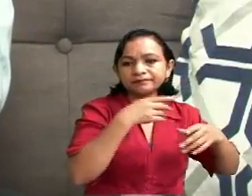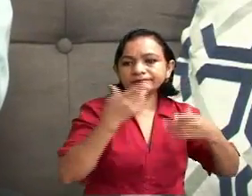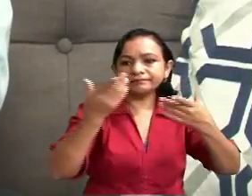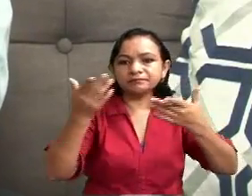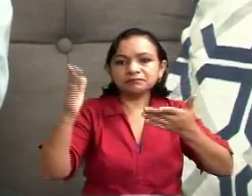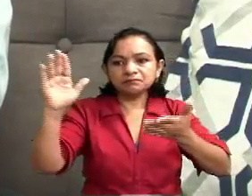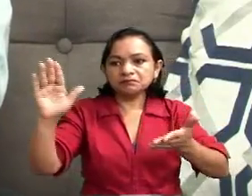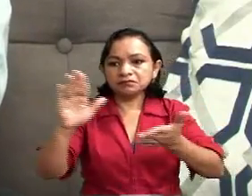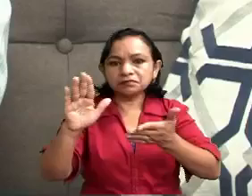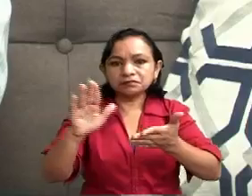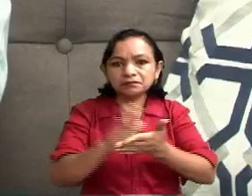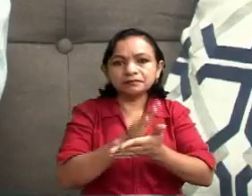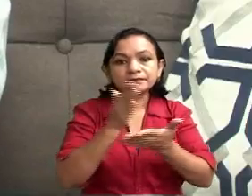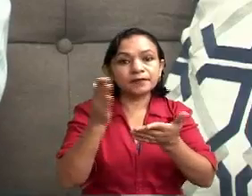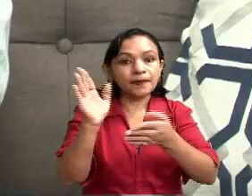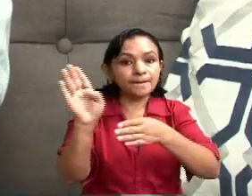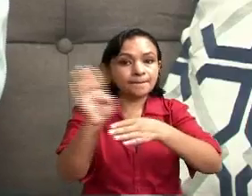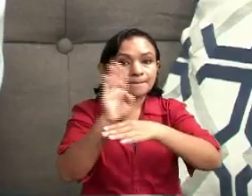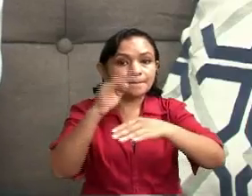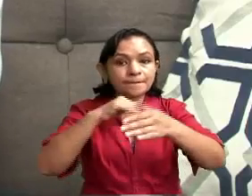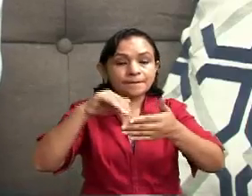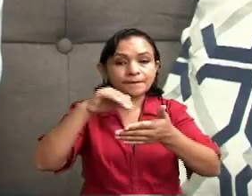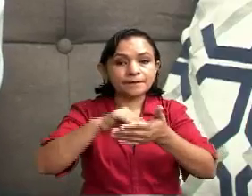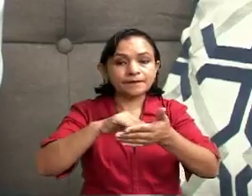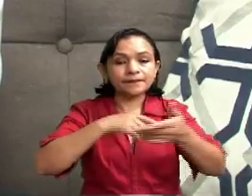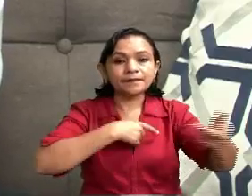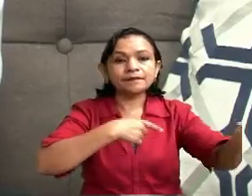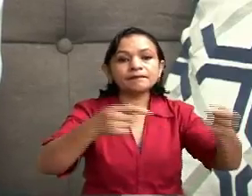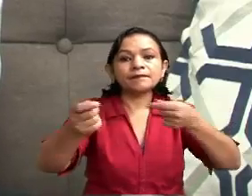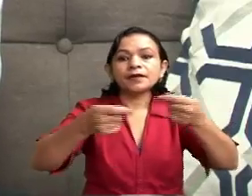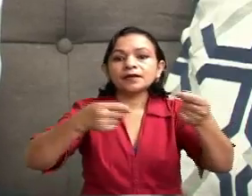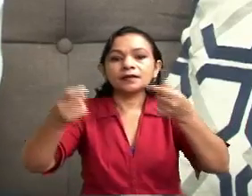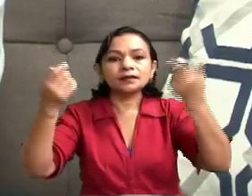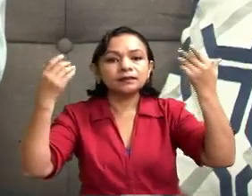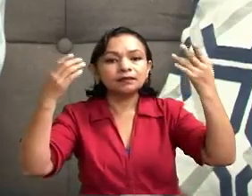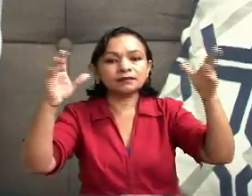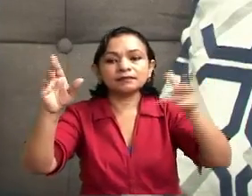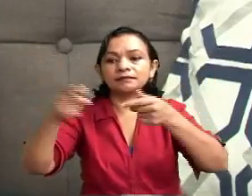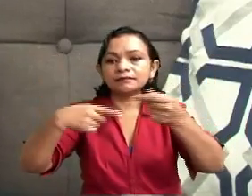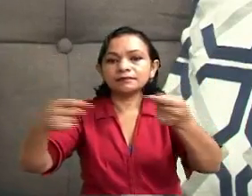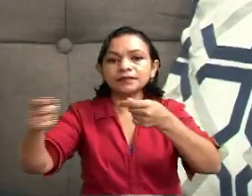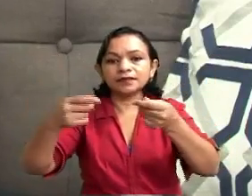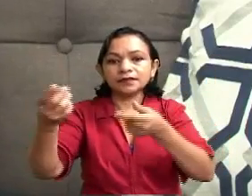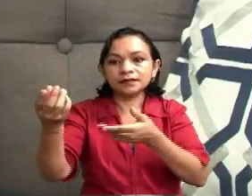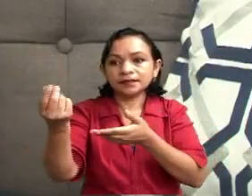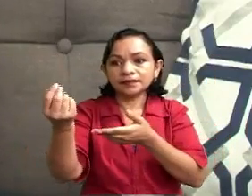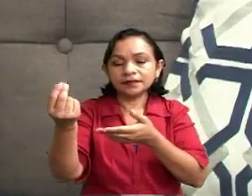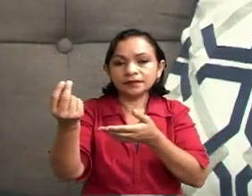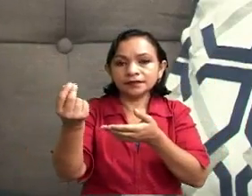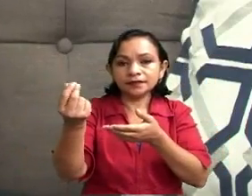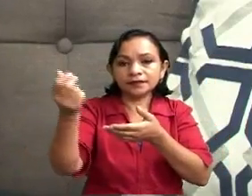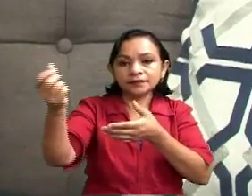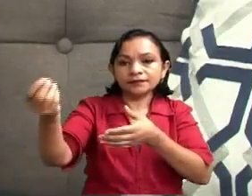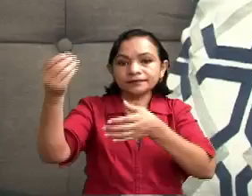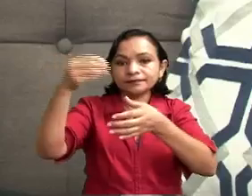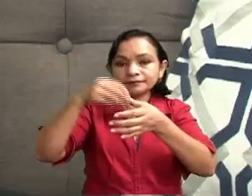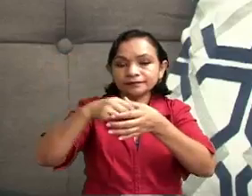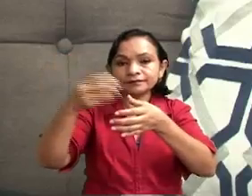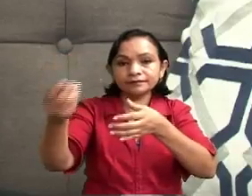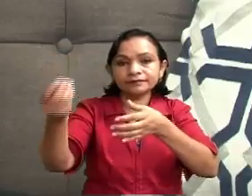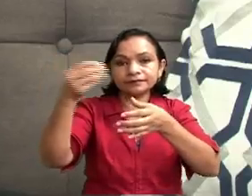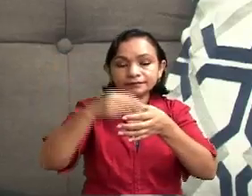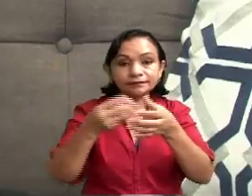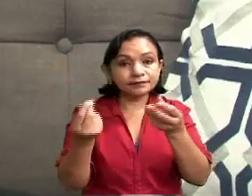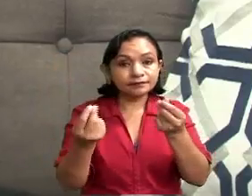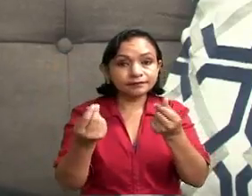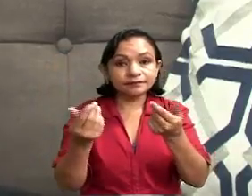el Banco Central fue subastas de letras de cambio para que esos fondos o que esos recursos